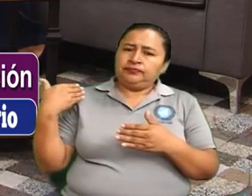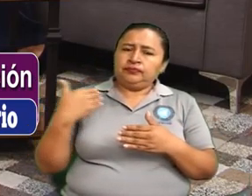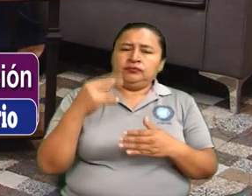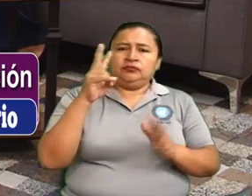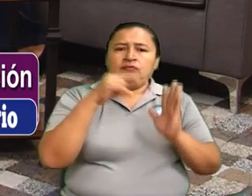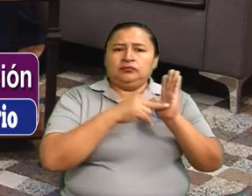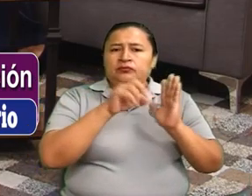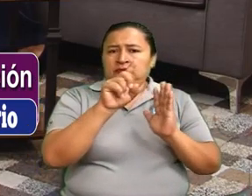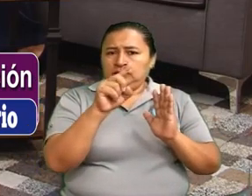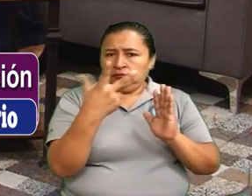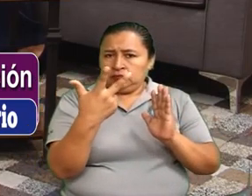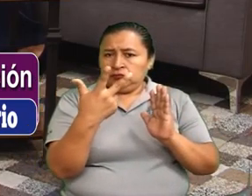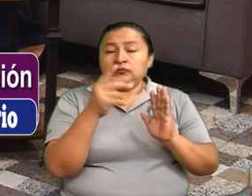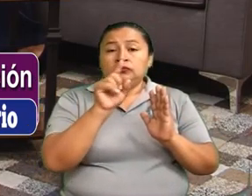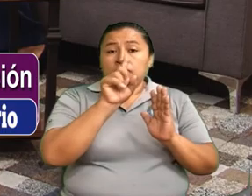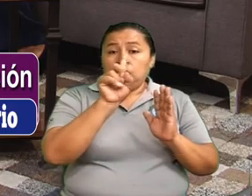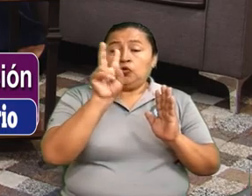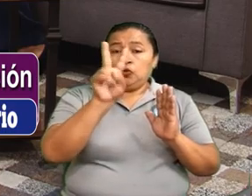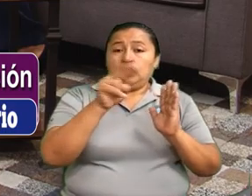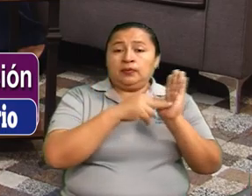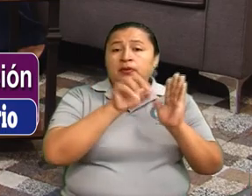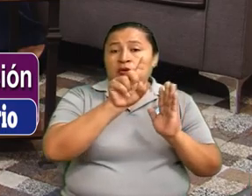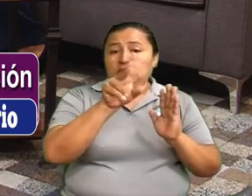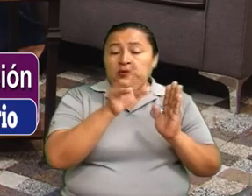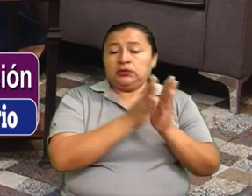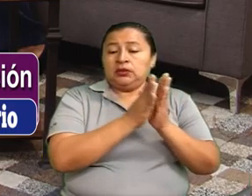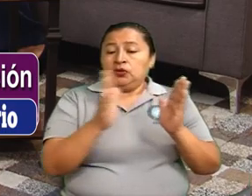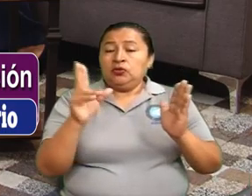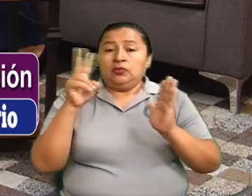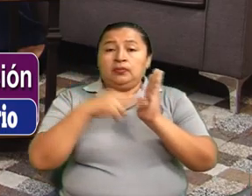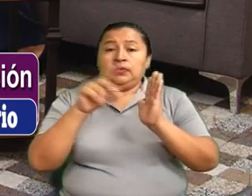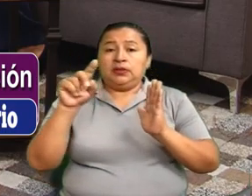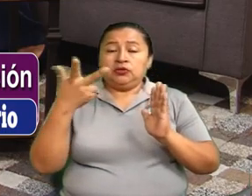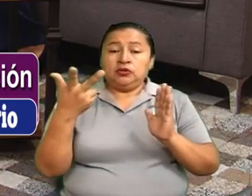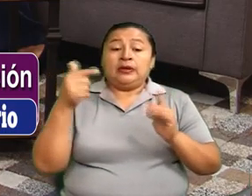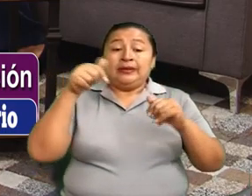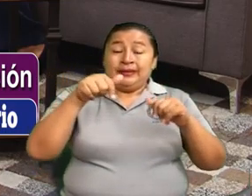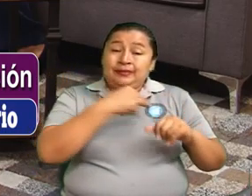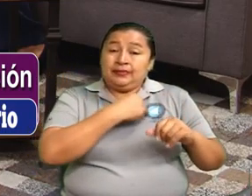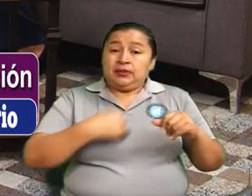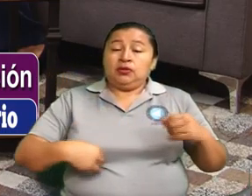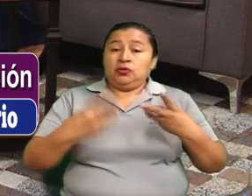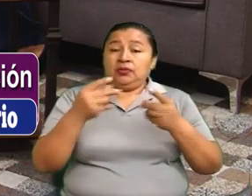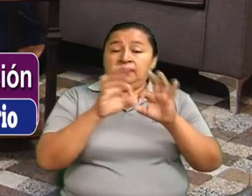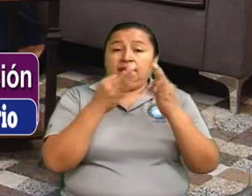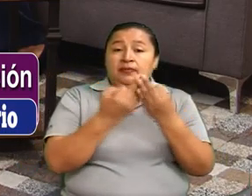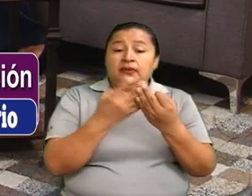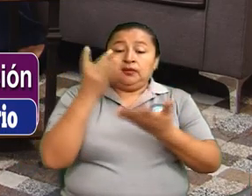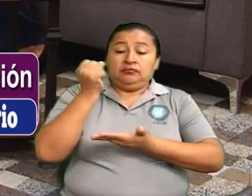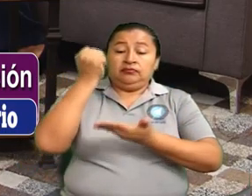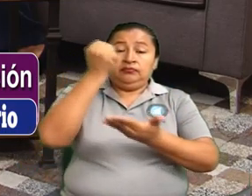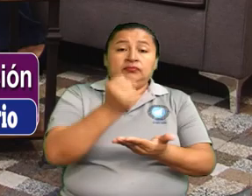2012-2018, desde el Ministerio de la Economía Familiar, sin contar todos los otros programas, se han invertido